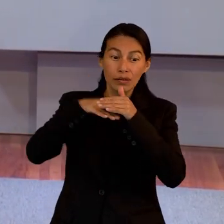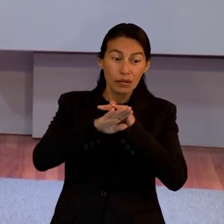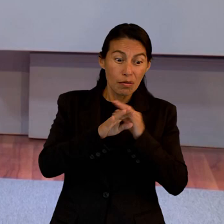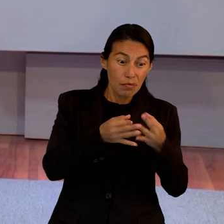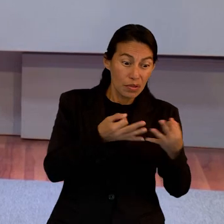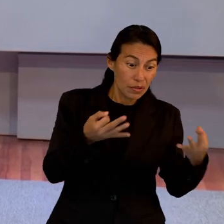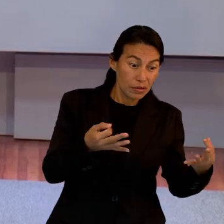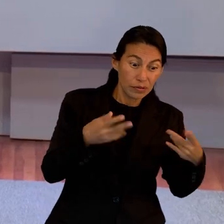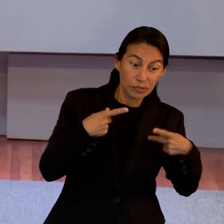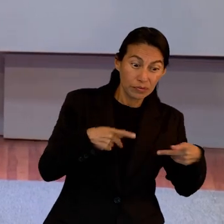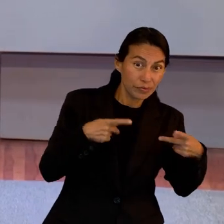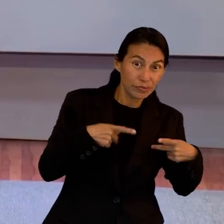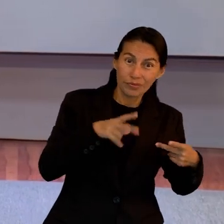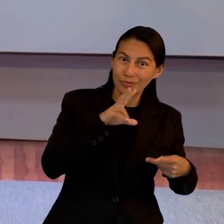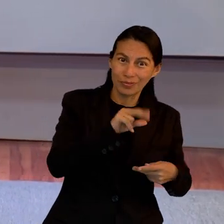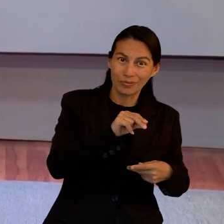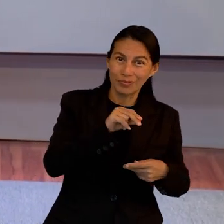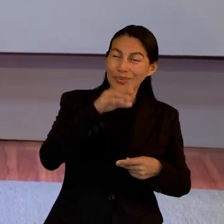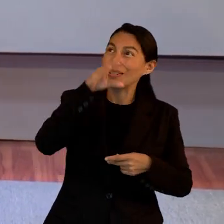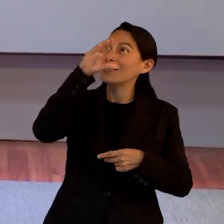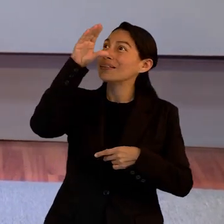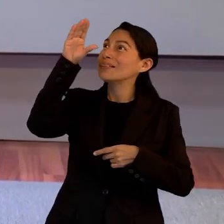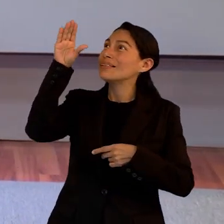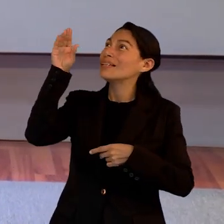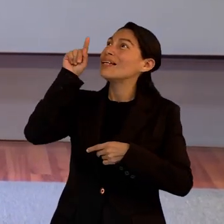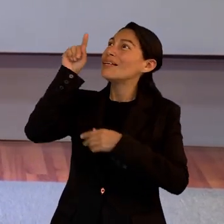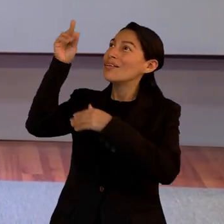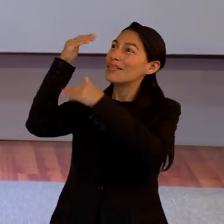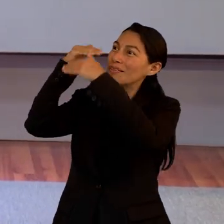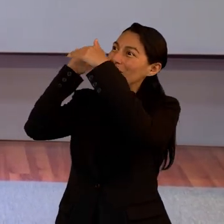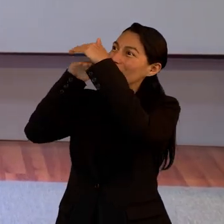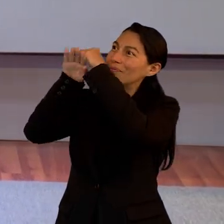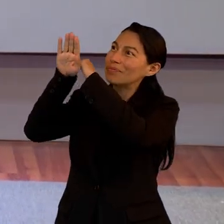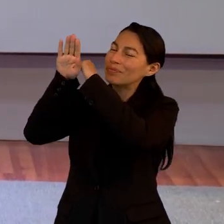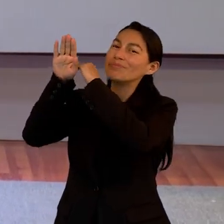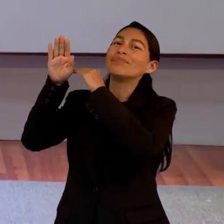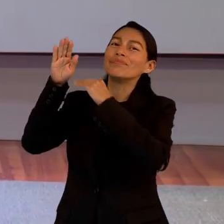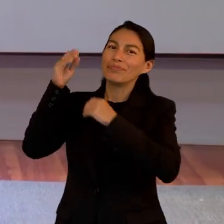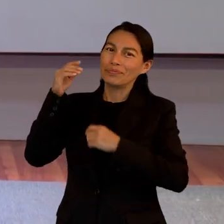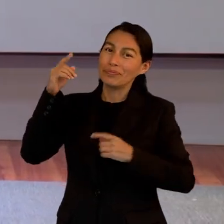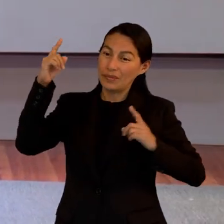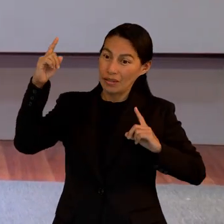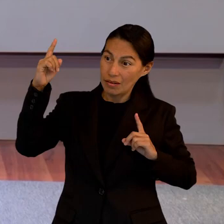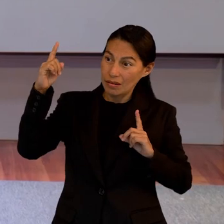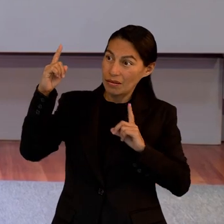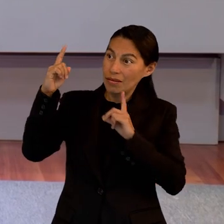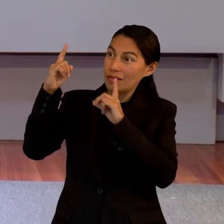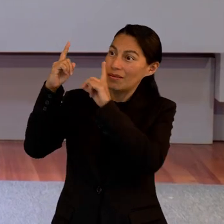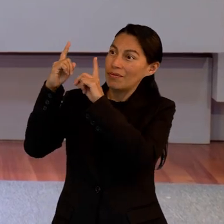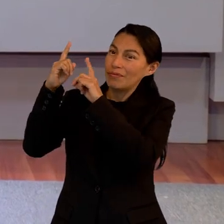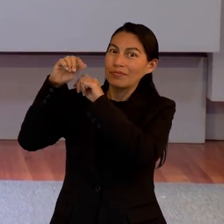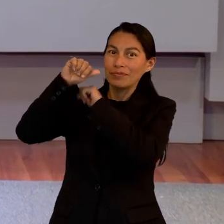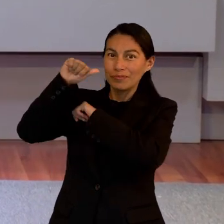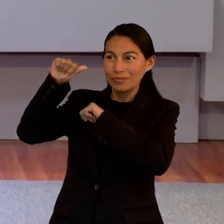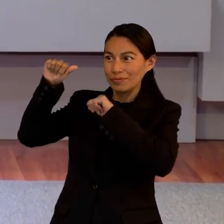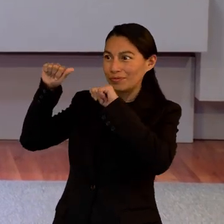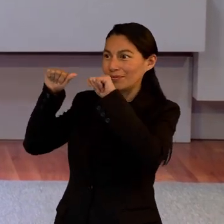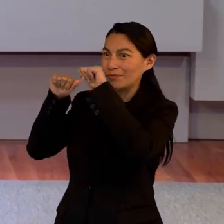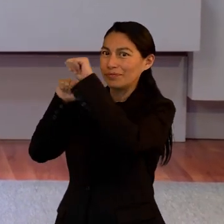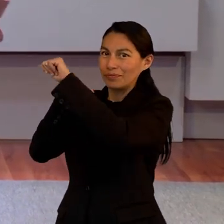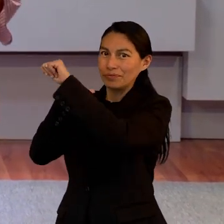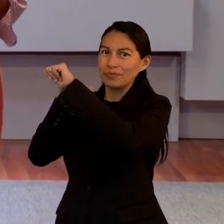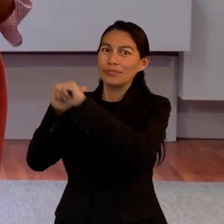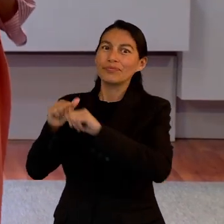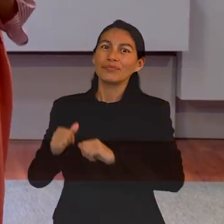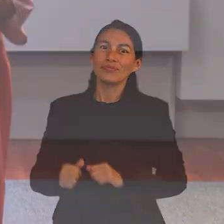santuario hecho de mano figura del verdadero sino en el cielo mismo para presentarse ahora por nosotros